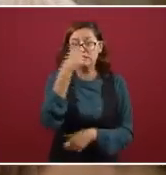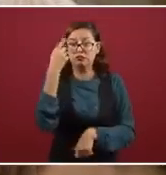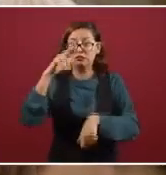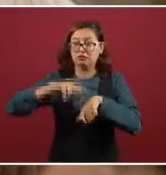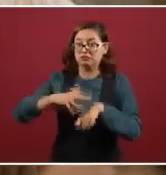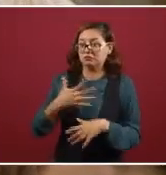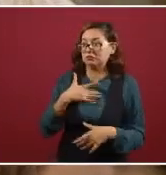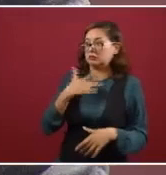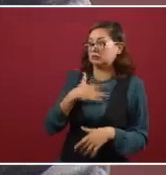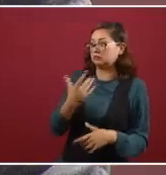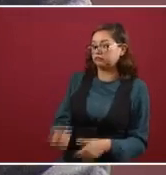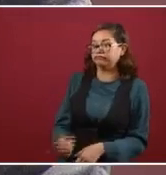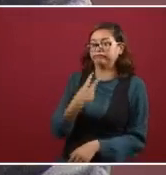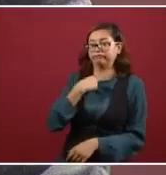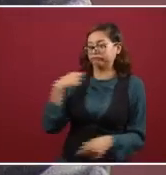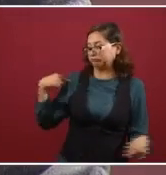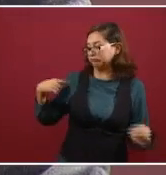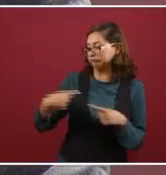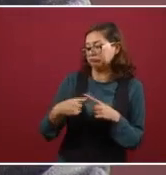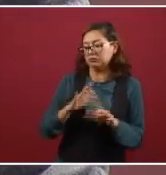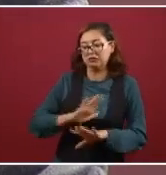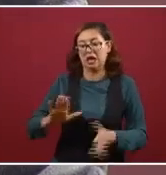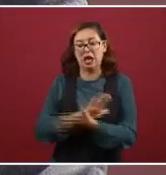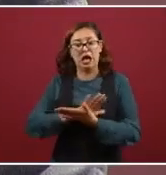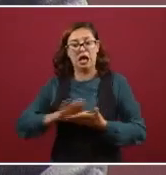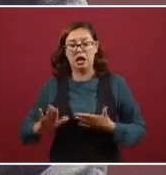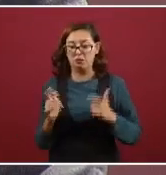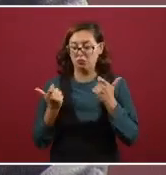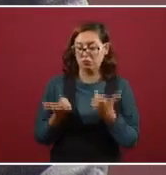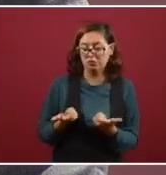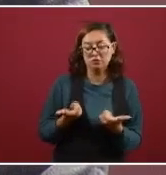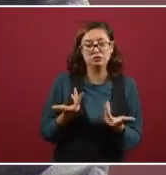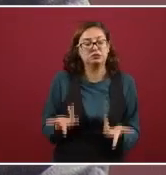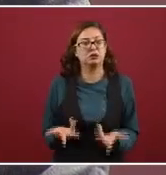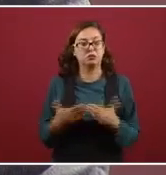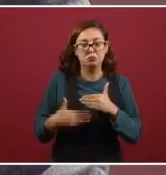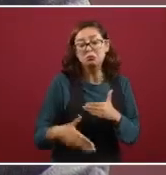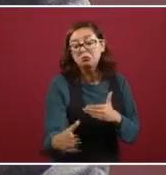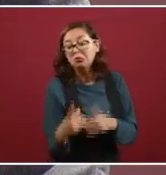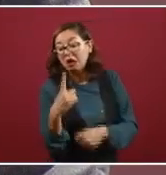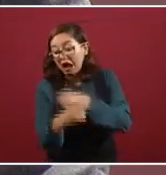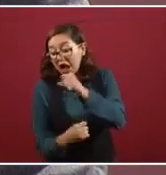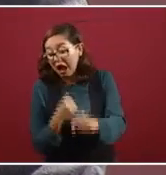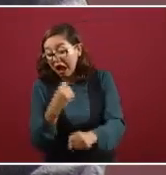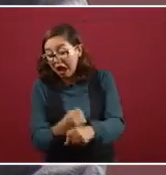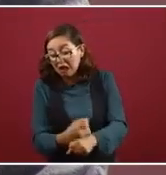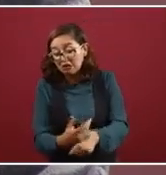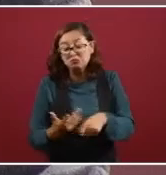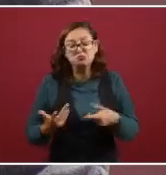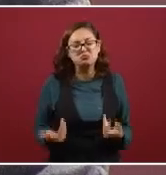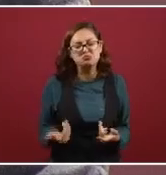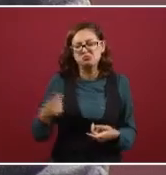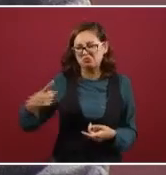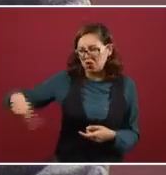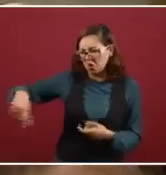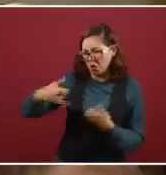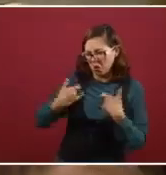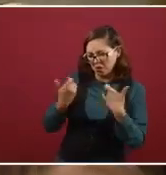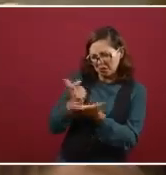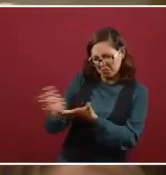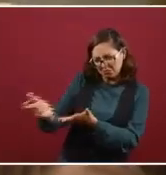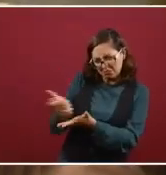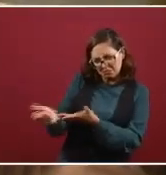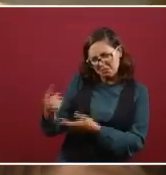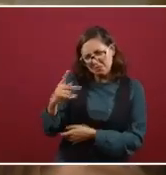para operar el resto del año. Entonces, más allá de que los muchachos puedan tener becas y dinero para lo que ellos necesiten, ¿se necesitan